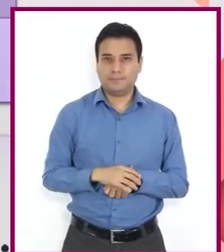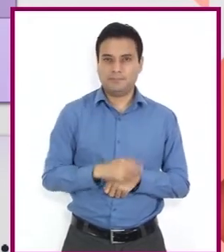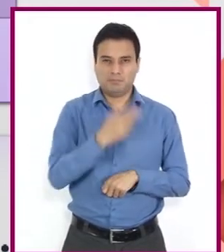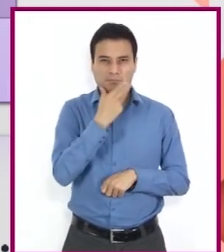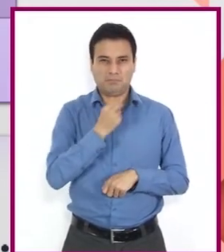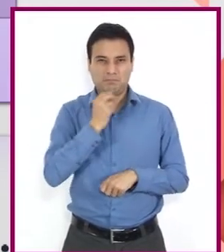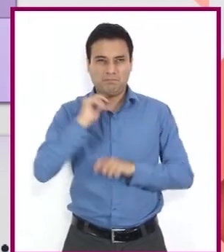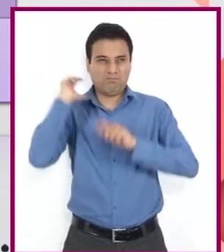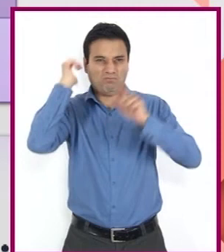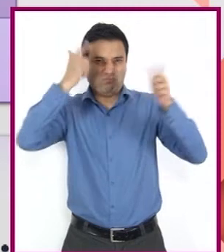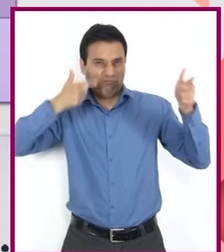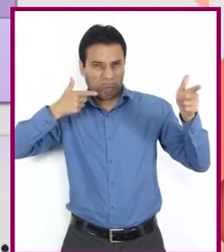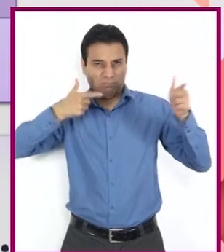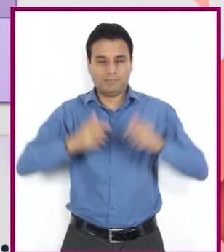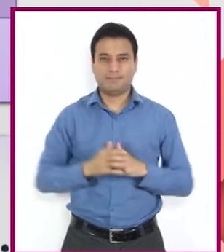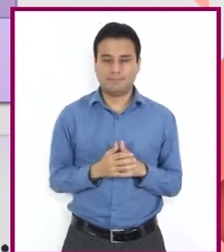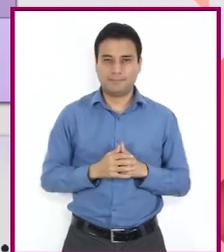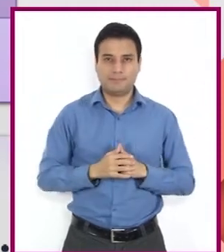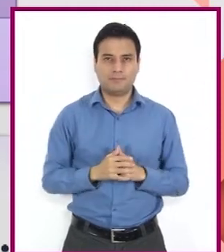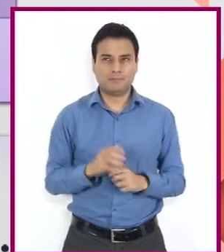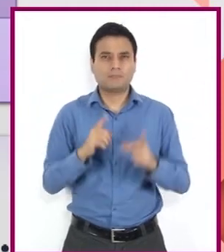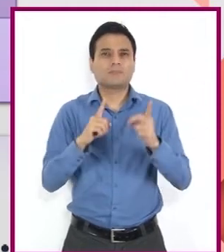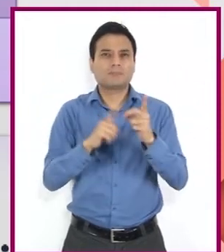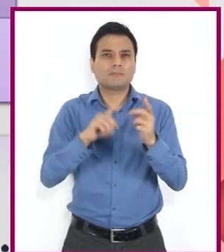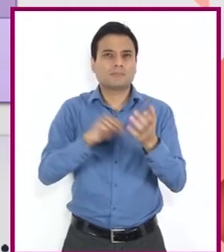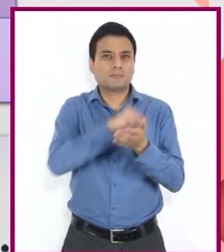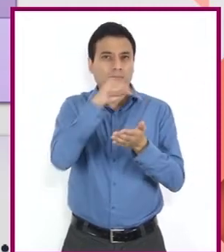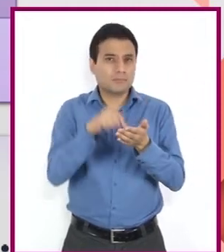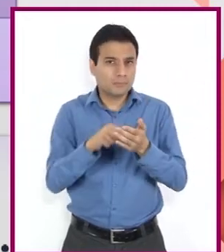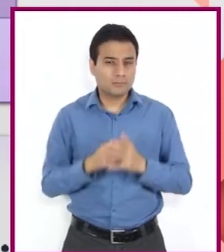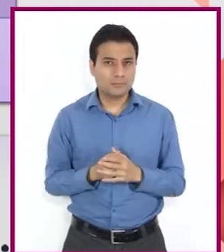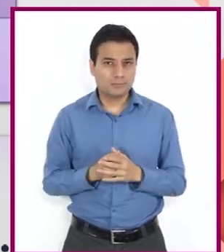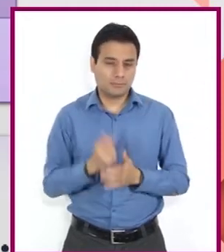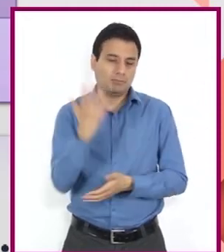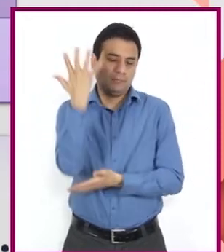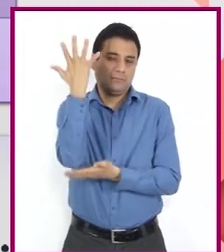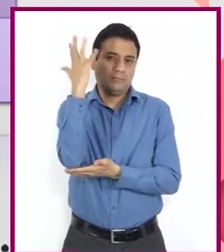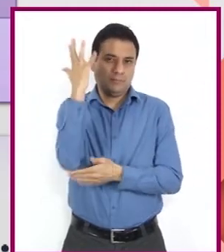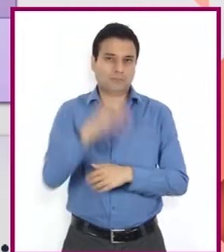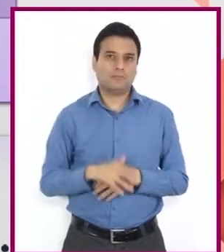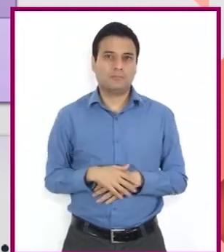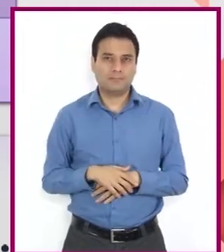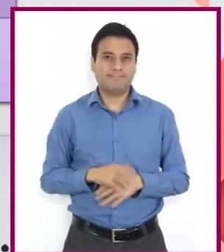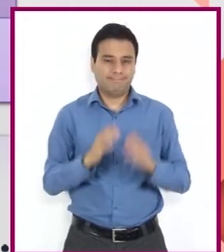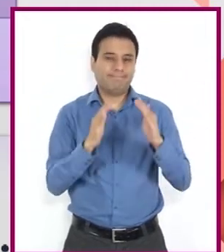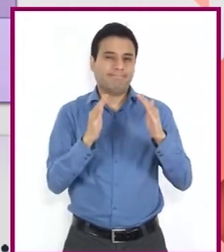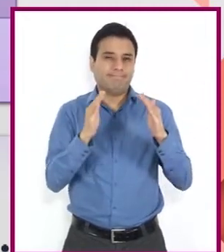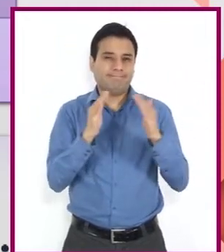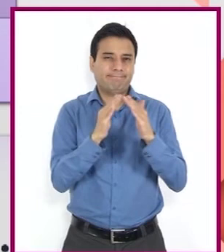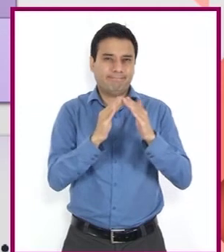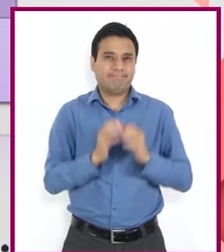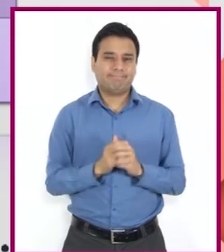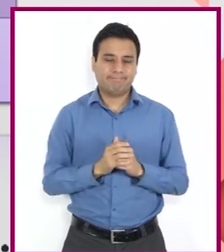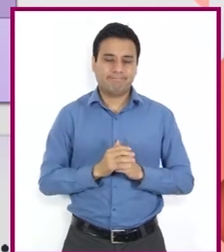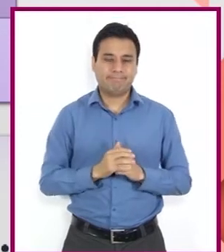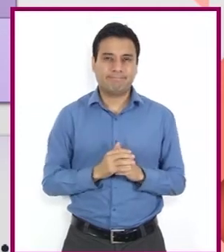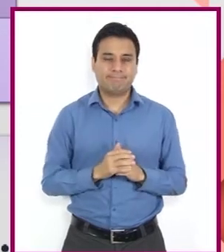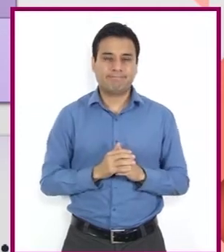cazador. ¿Dónde ocurren los hechos? En un bosque y en una casa situada en